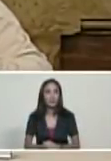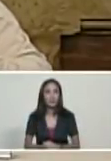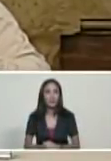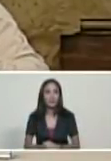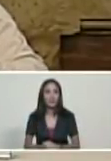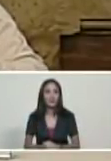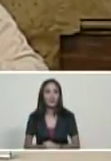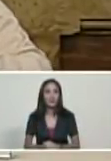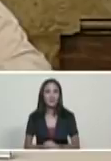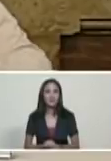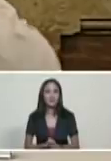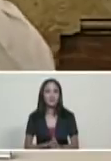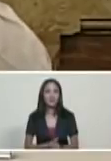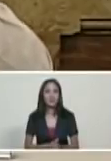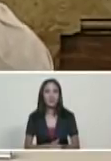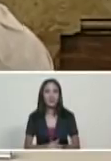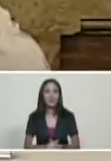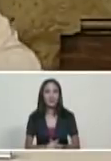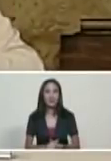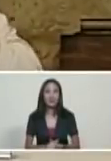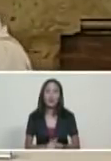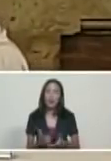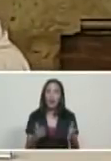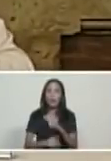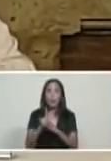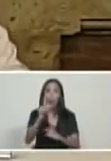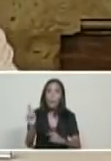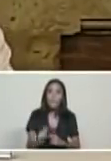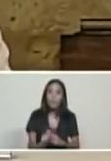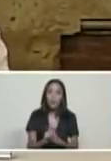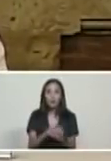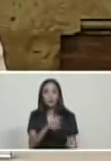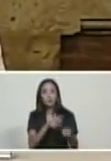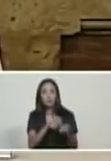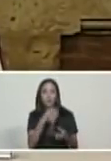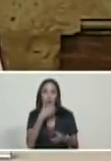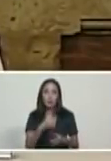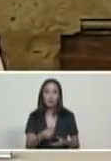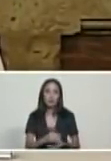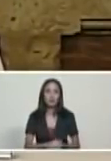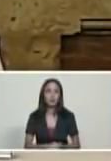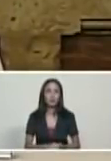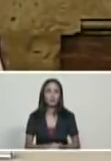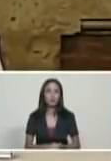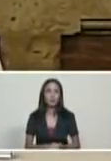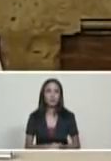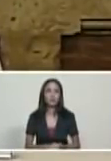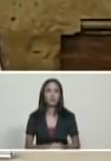decide ahorrar un mes de los aguinaldos, ¿verdad?